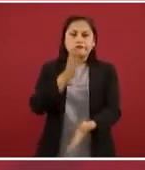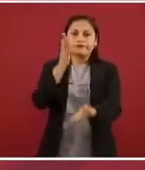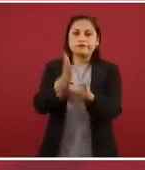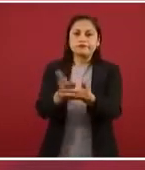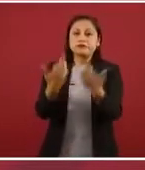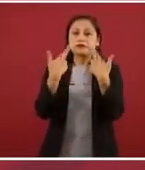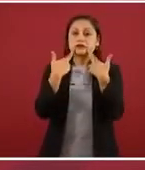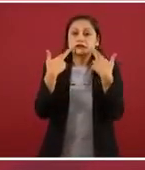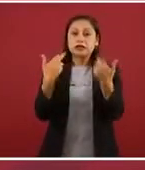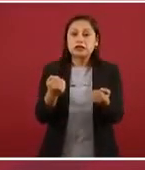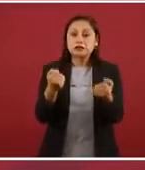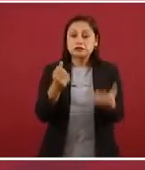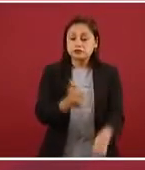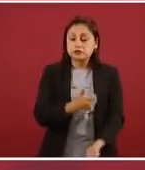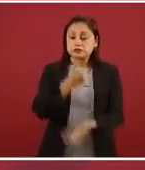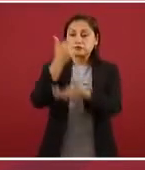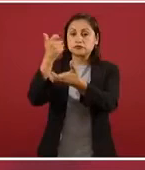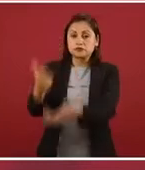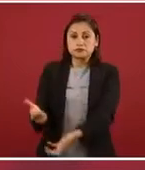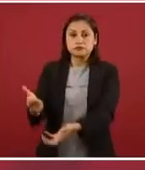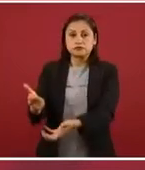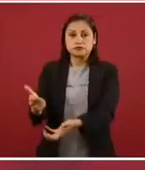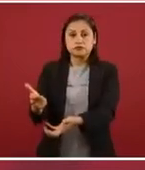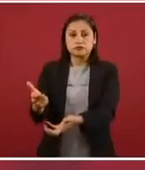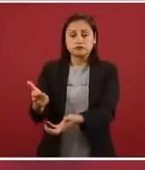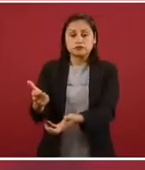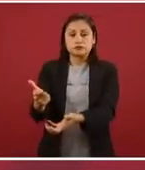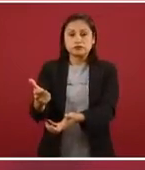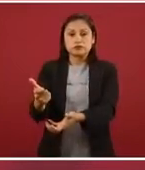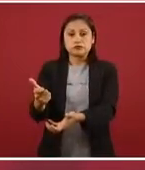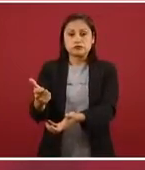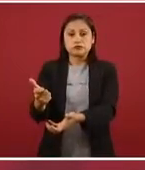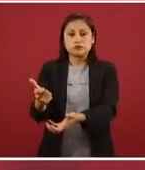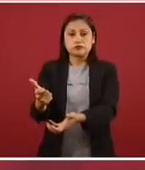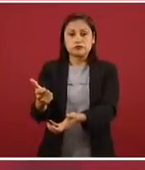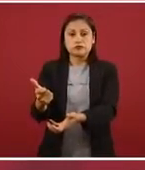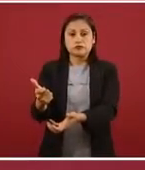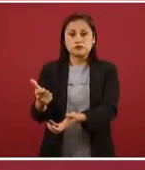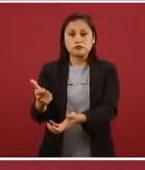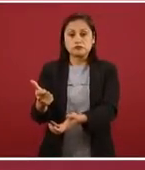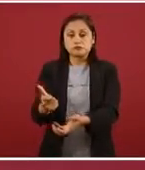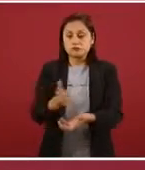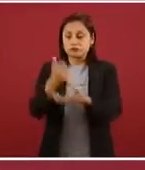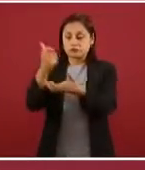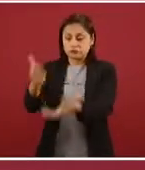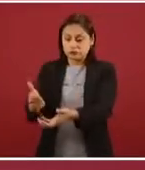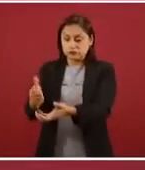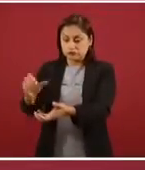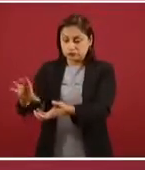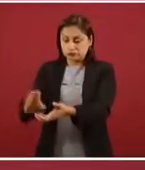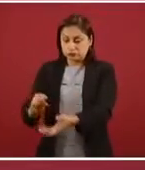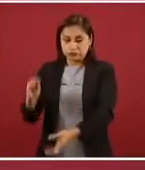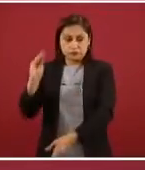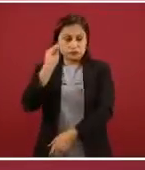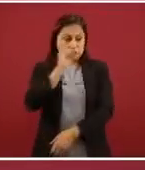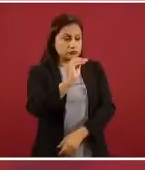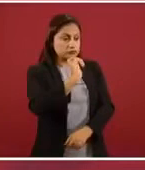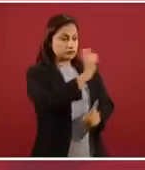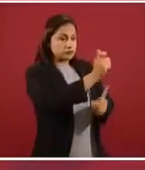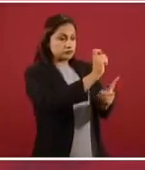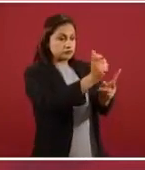Y ahí bajaban el dinero y lo que sobraba para la gente.